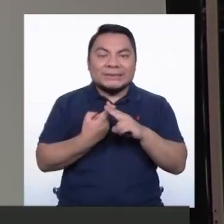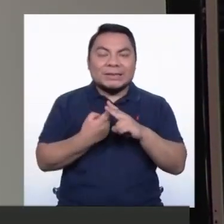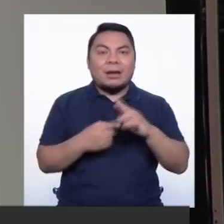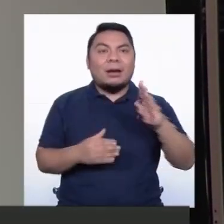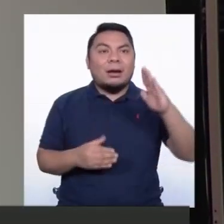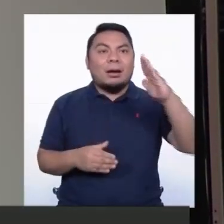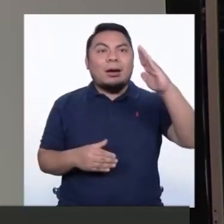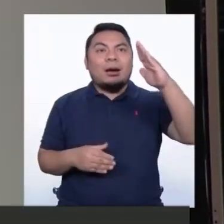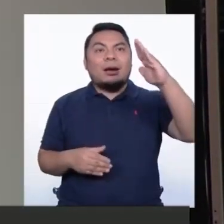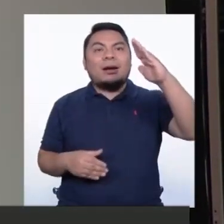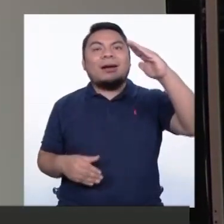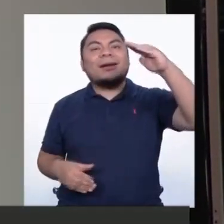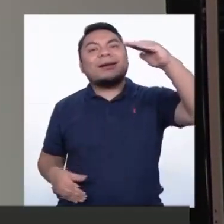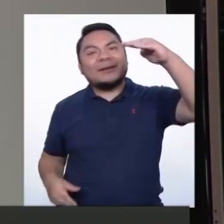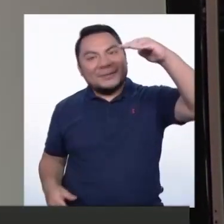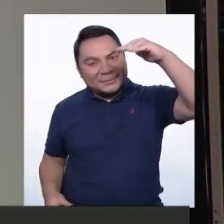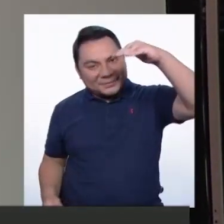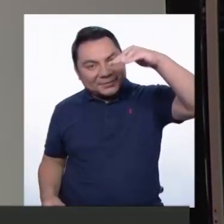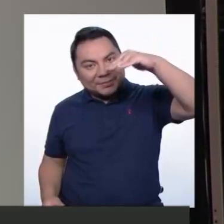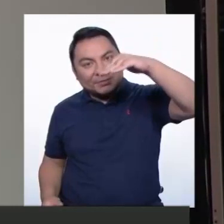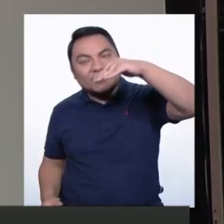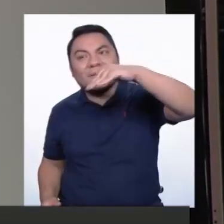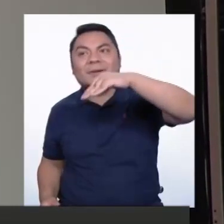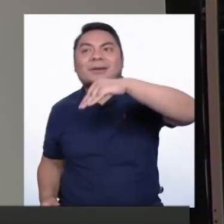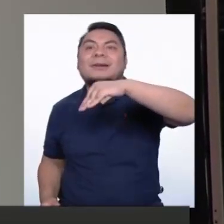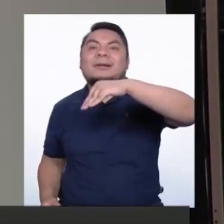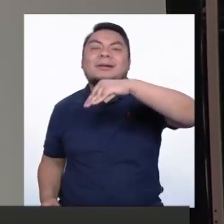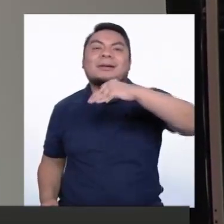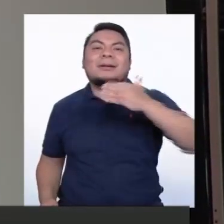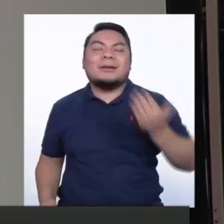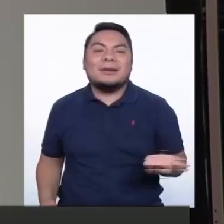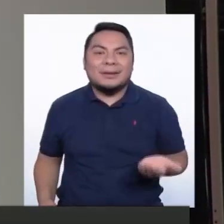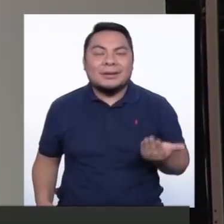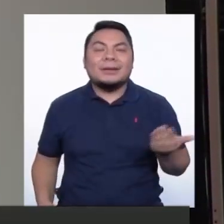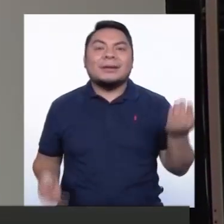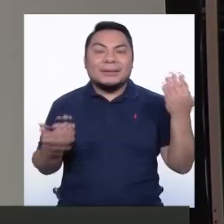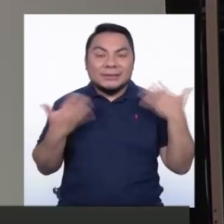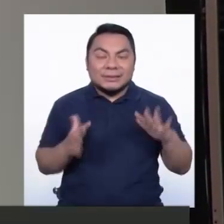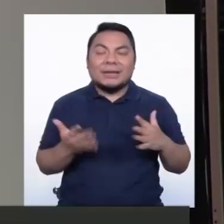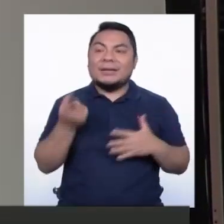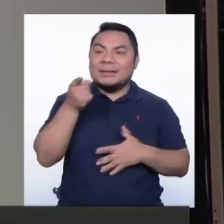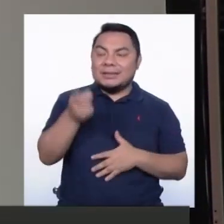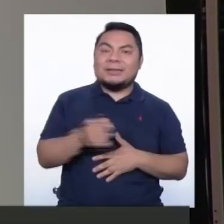la tendencia de la horizontal. Por eso incluso